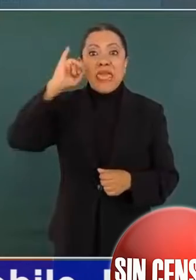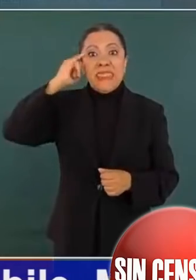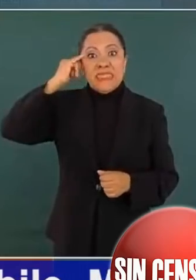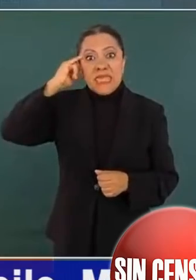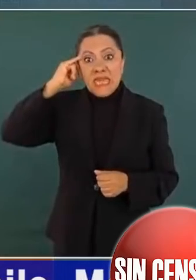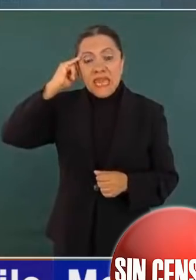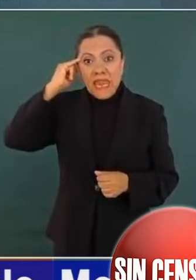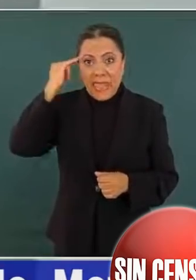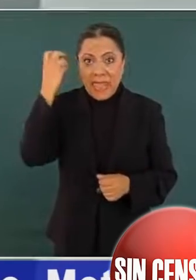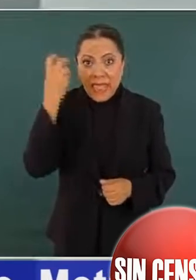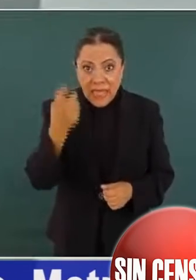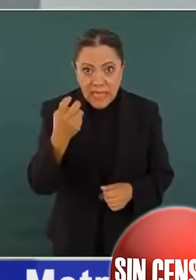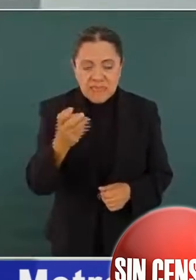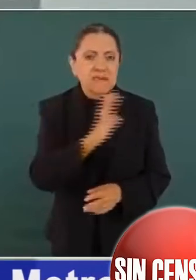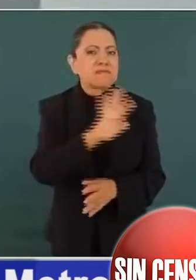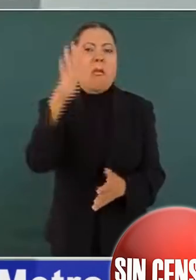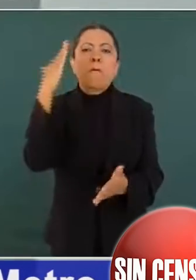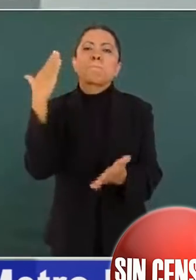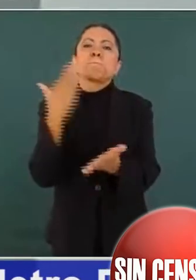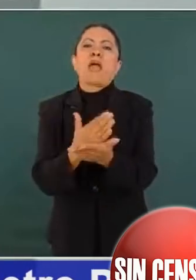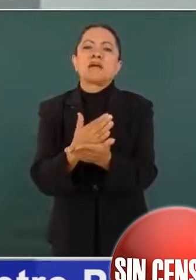Ya, basta de simulación.